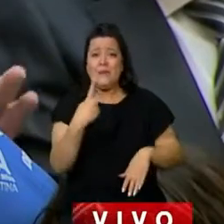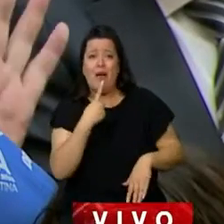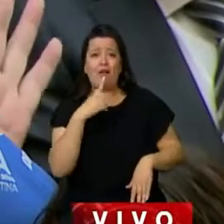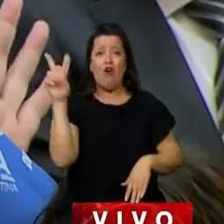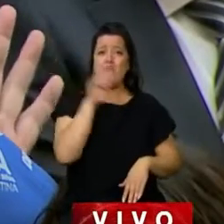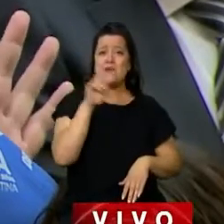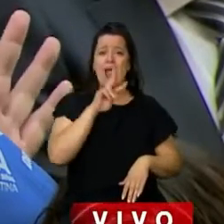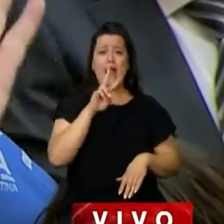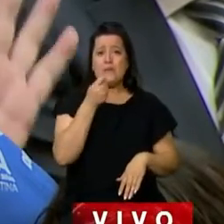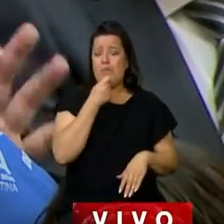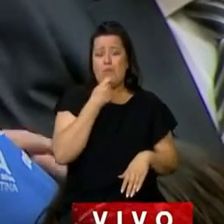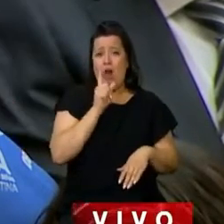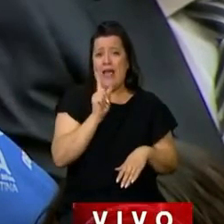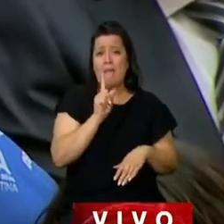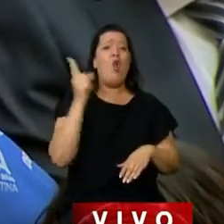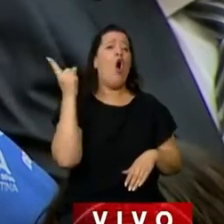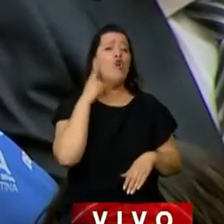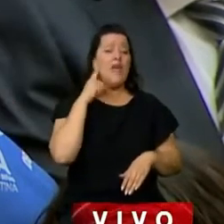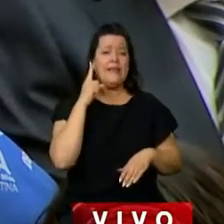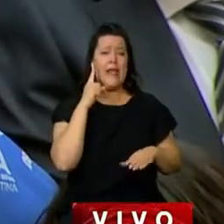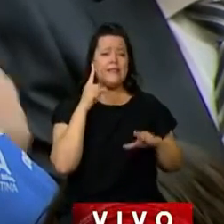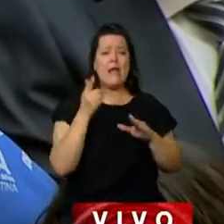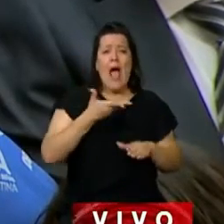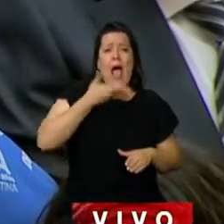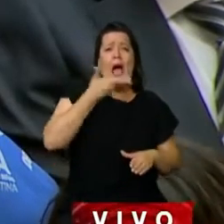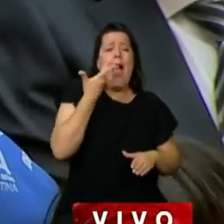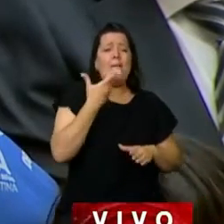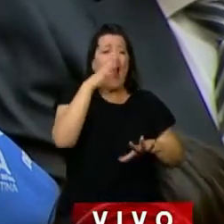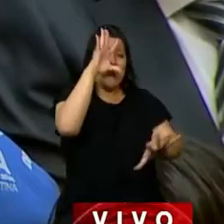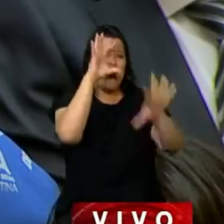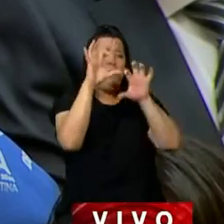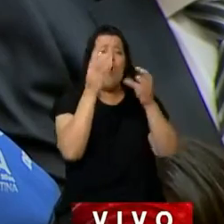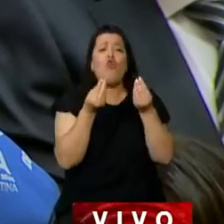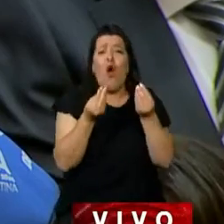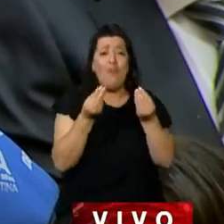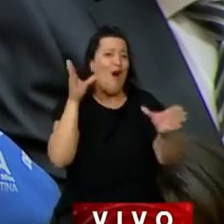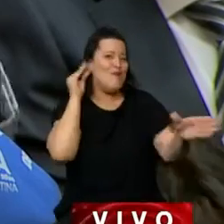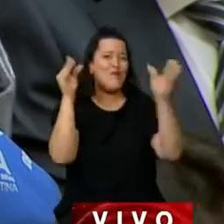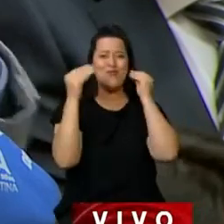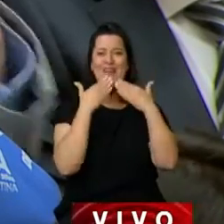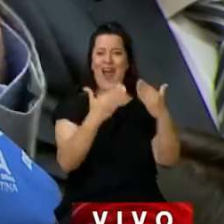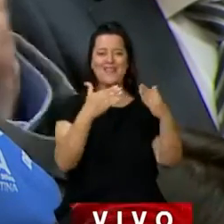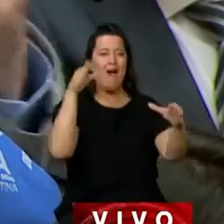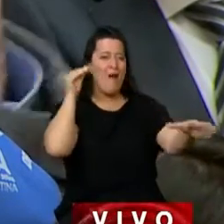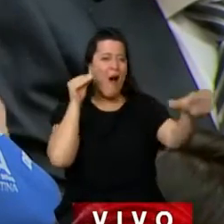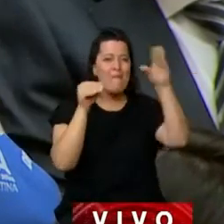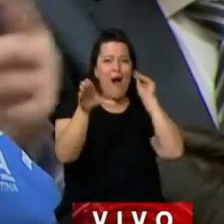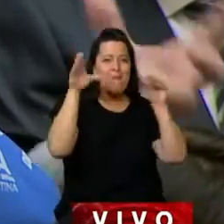que no nacieron sordos. Lo adquirimos escuchando, escuchamos,